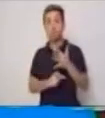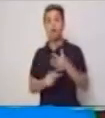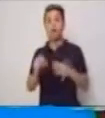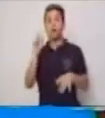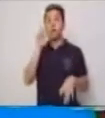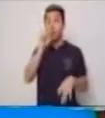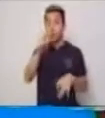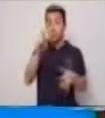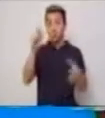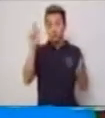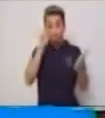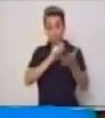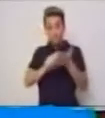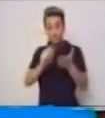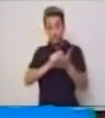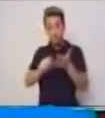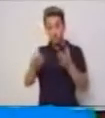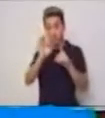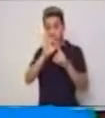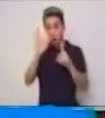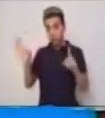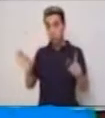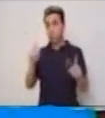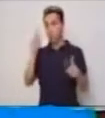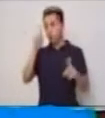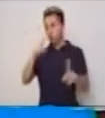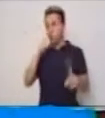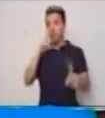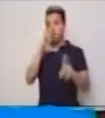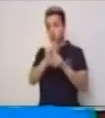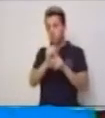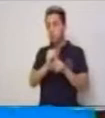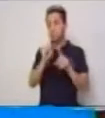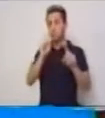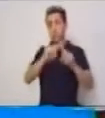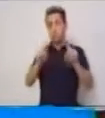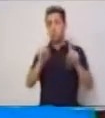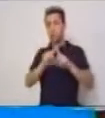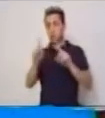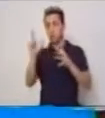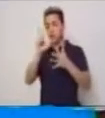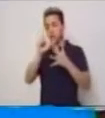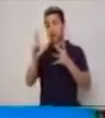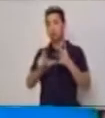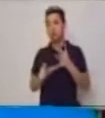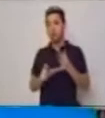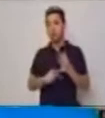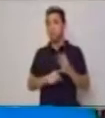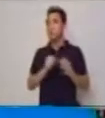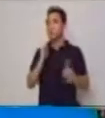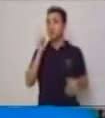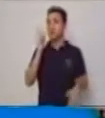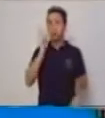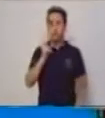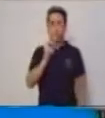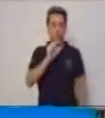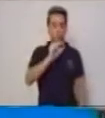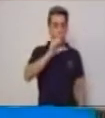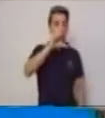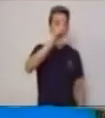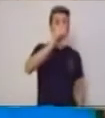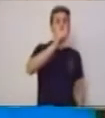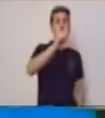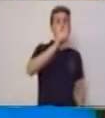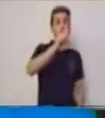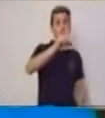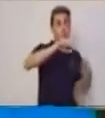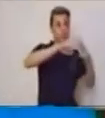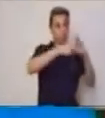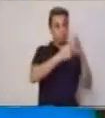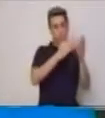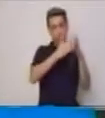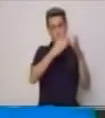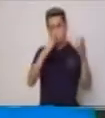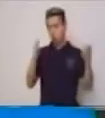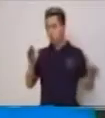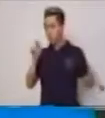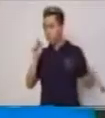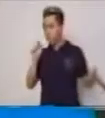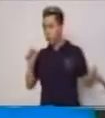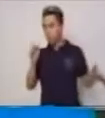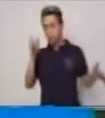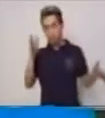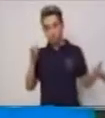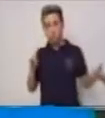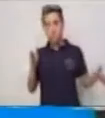oración, debemos tomar en cuenta siempre sus características. Inicial mayúscula y punto al final. Para las personas que